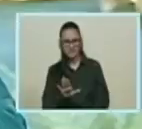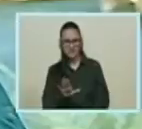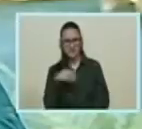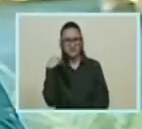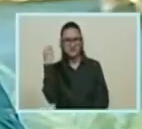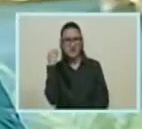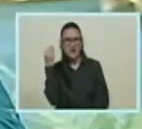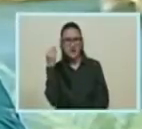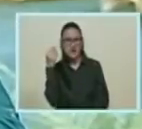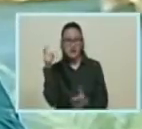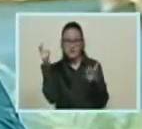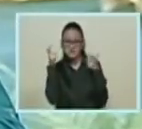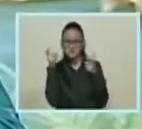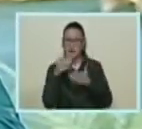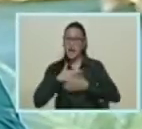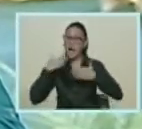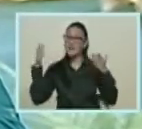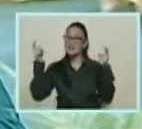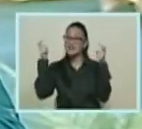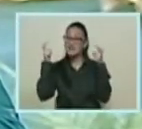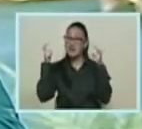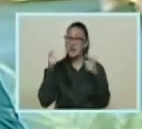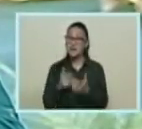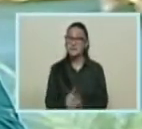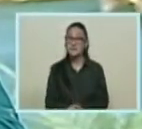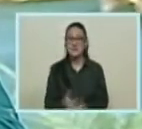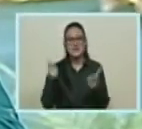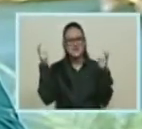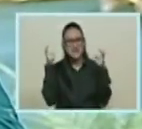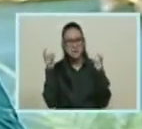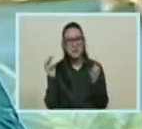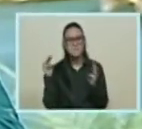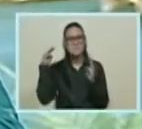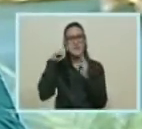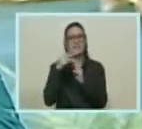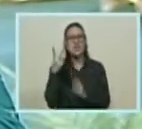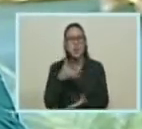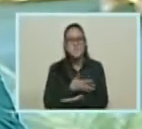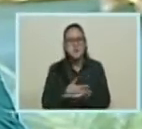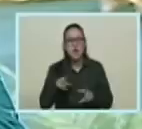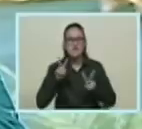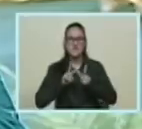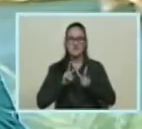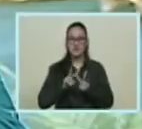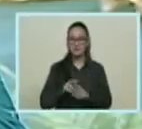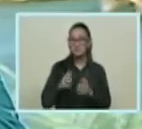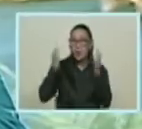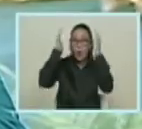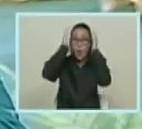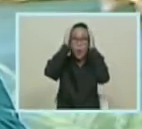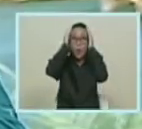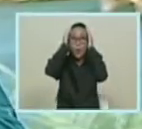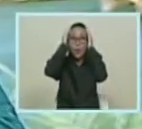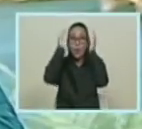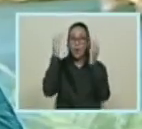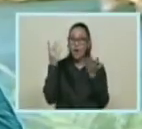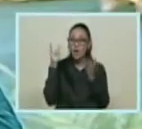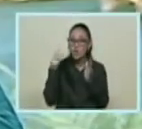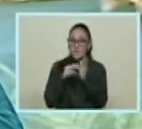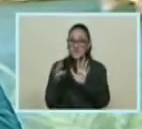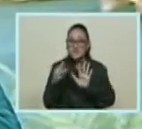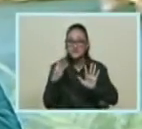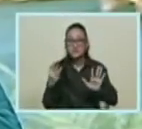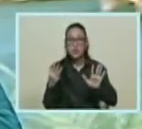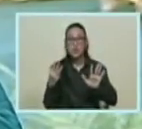Chávez pensaba en grande, compadre. Cuando Chávez puso la meta de 2 millones de viviendas, más de uno dijo, Dios mío, al